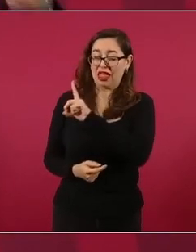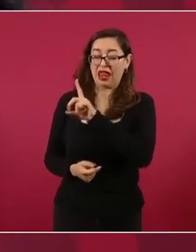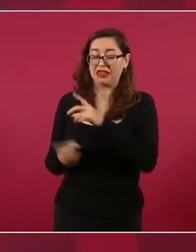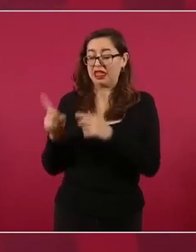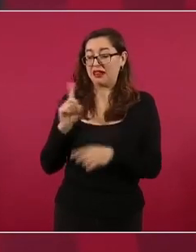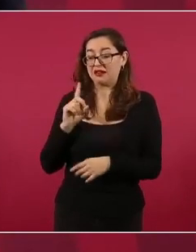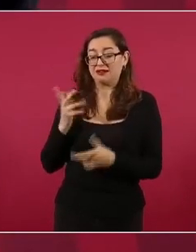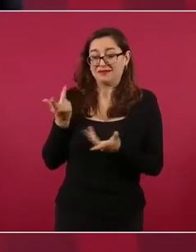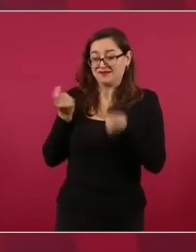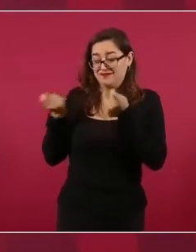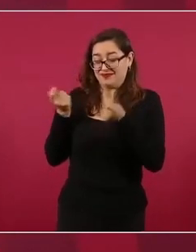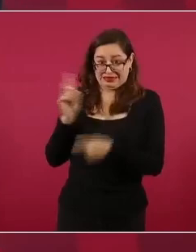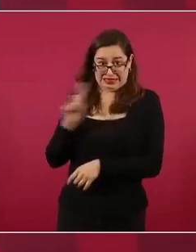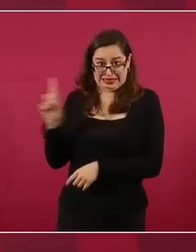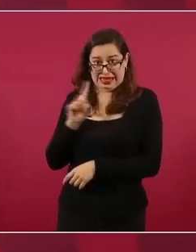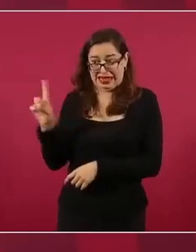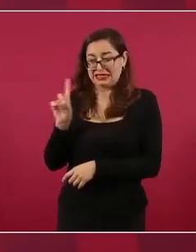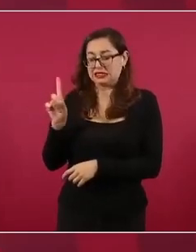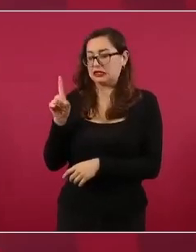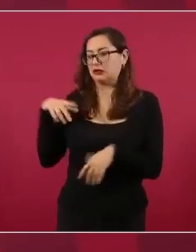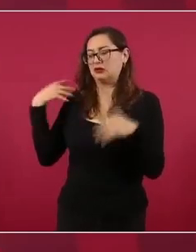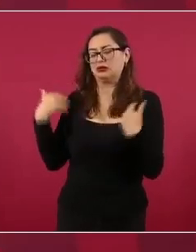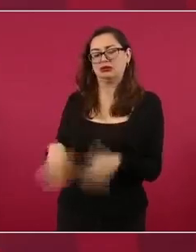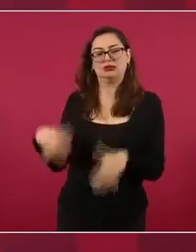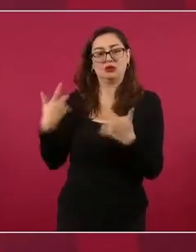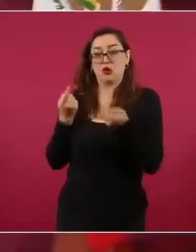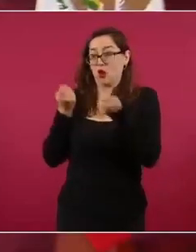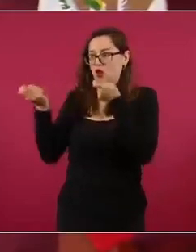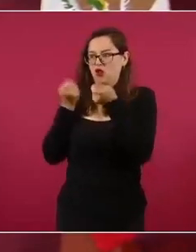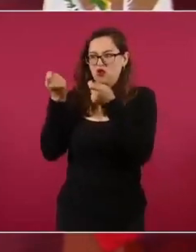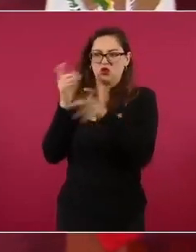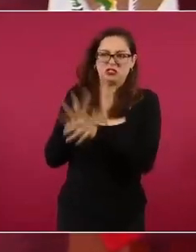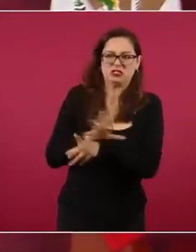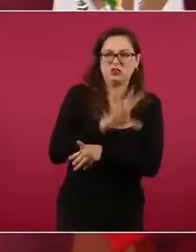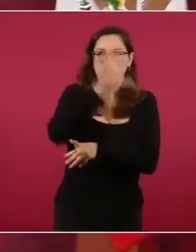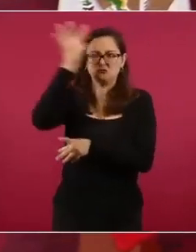que tiene el control absoluto,